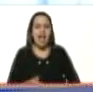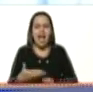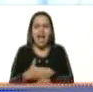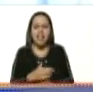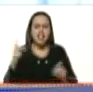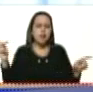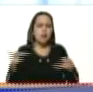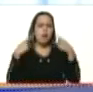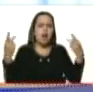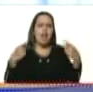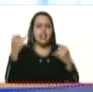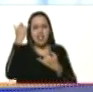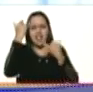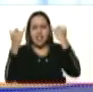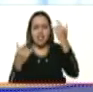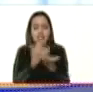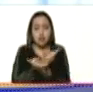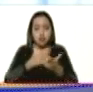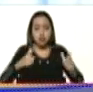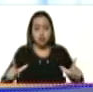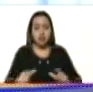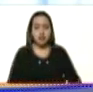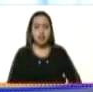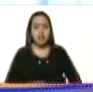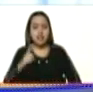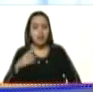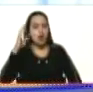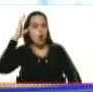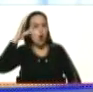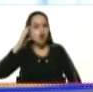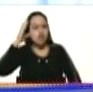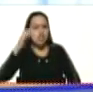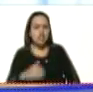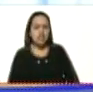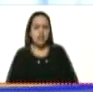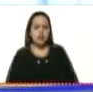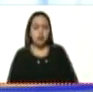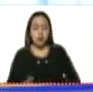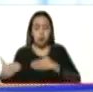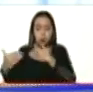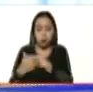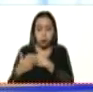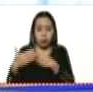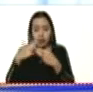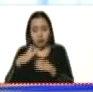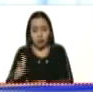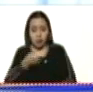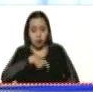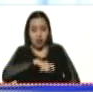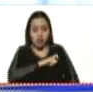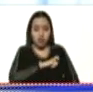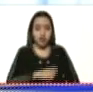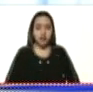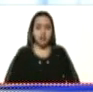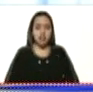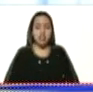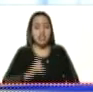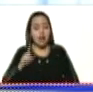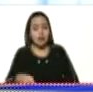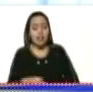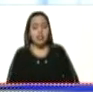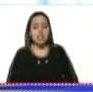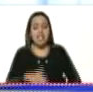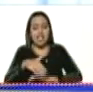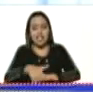Propagandista y difusor de la ideología libertaria y consciente de los ataques del imperio, en carta a un editor inglés le